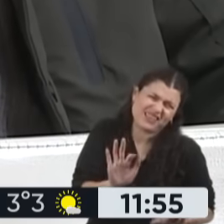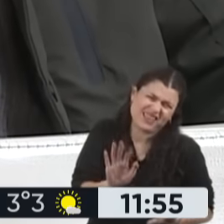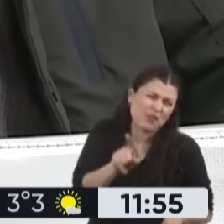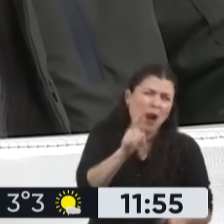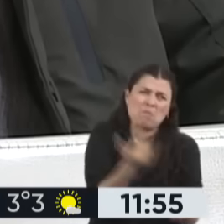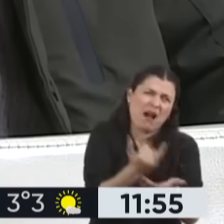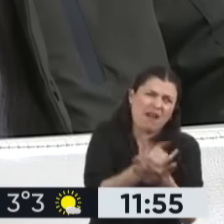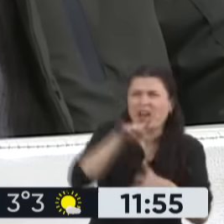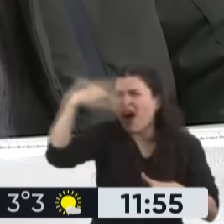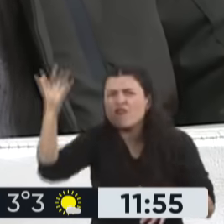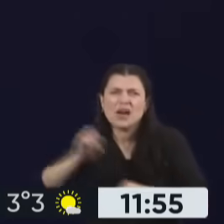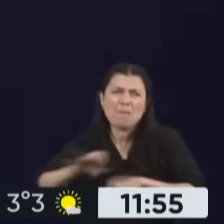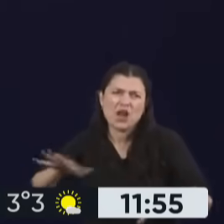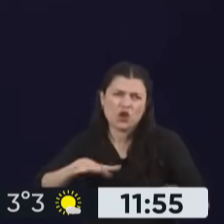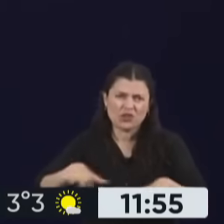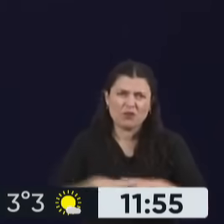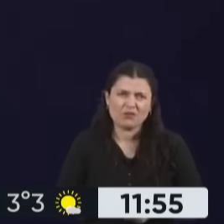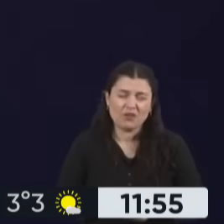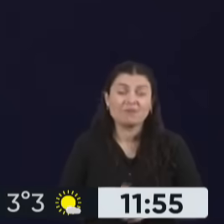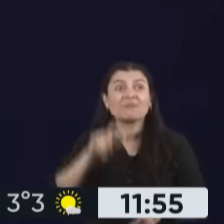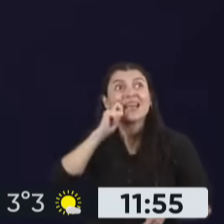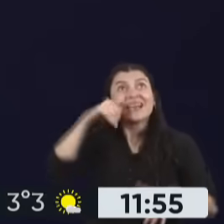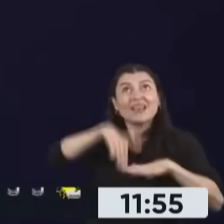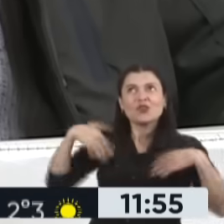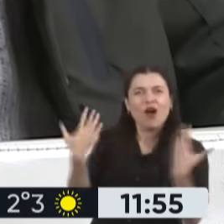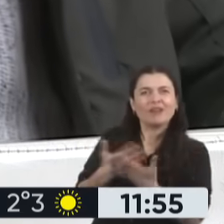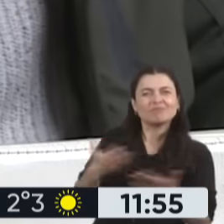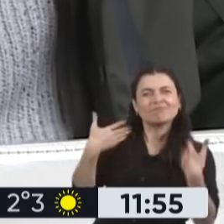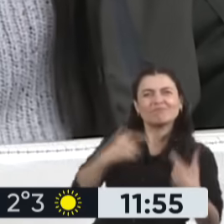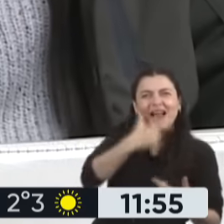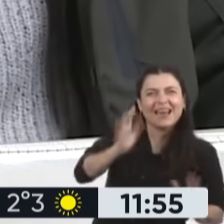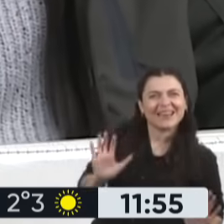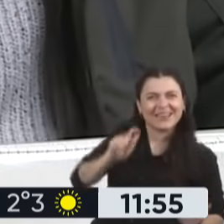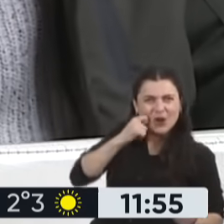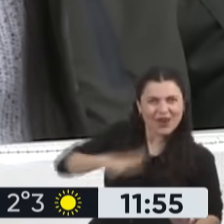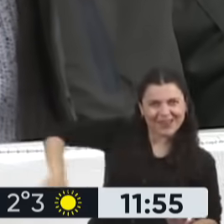preocupantes. Está bien acá el clima, ¿viste? Está bárbaro.